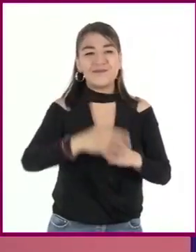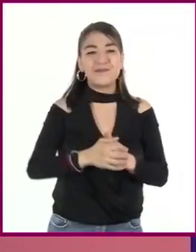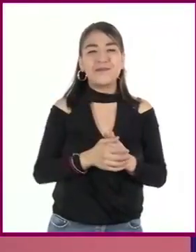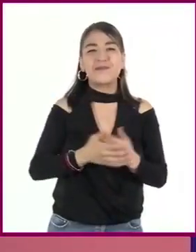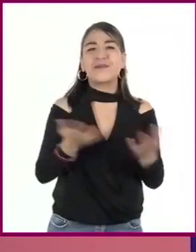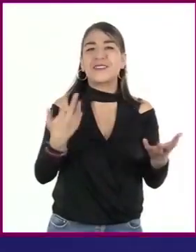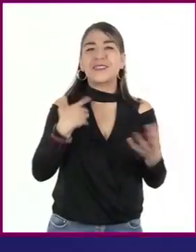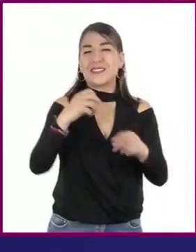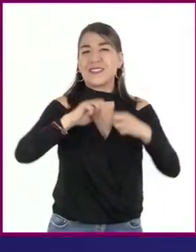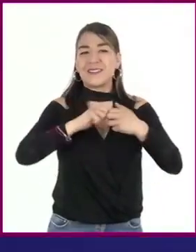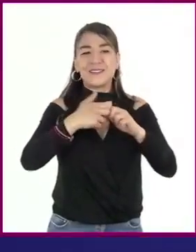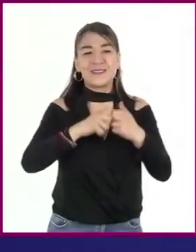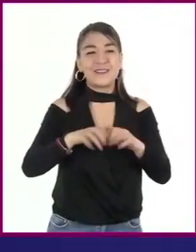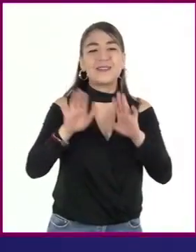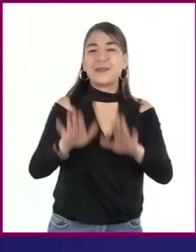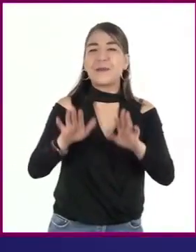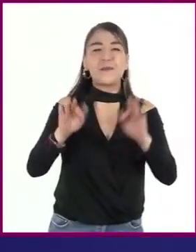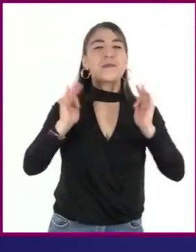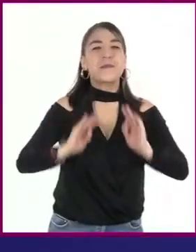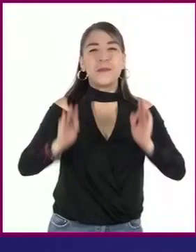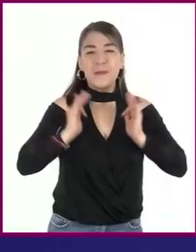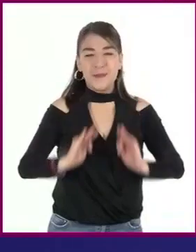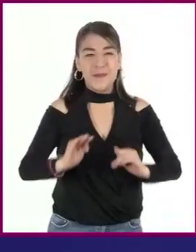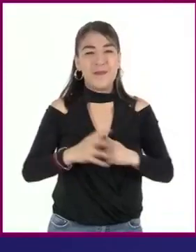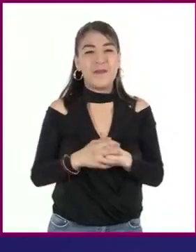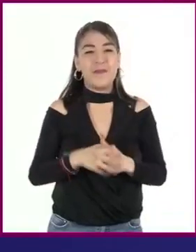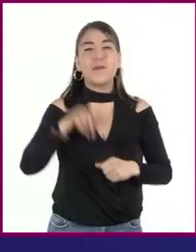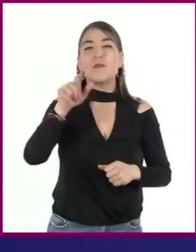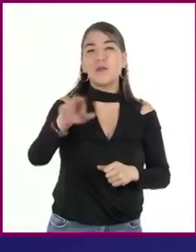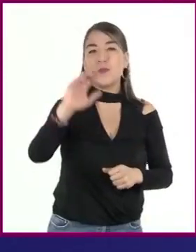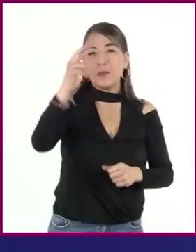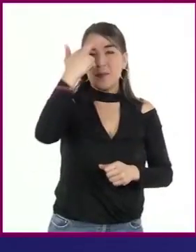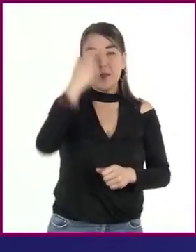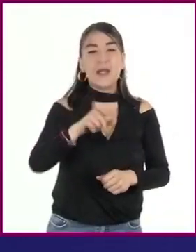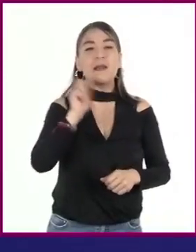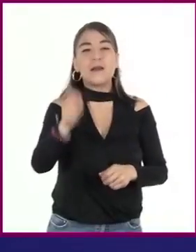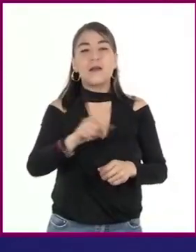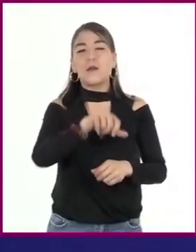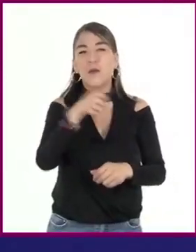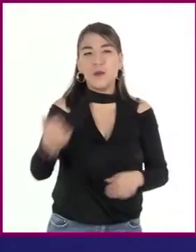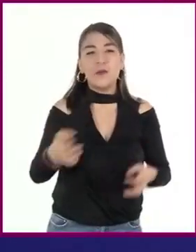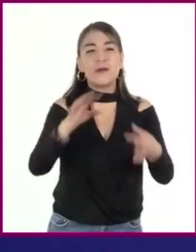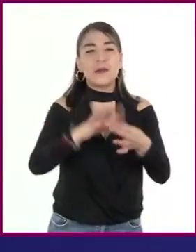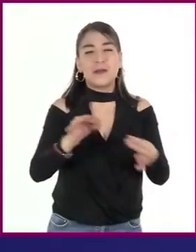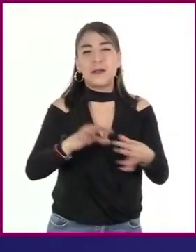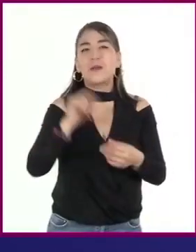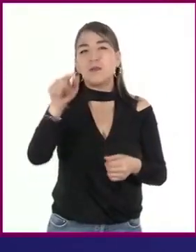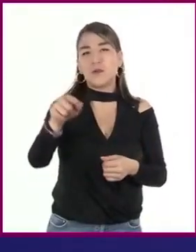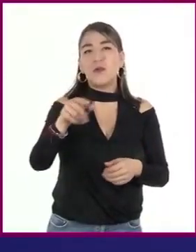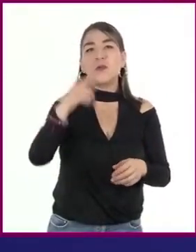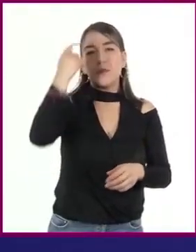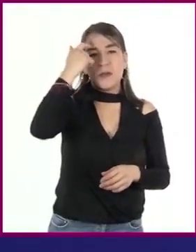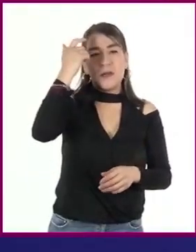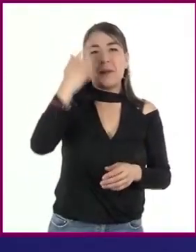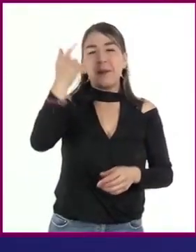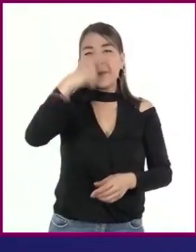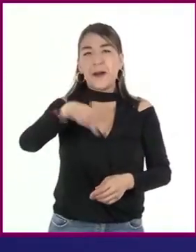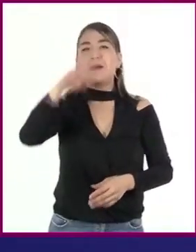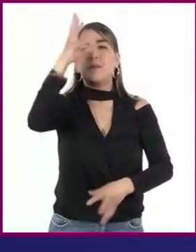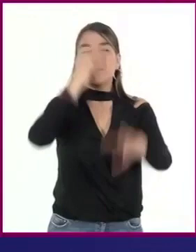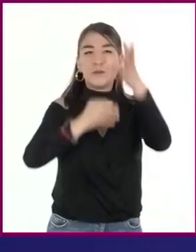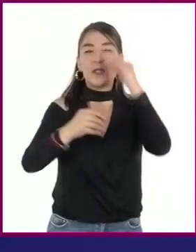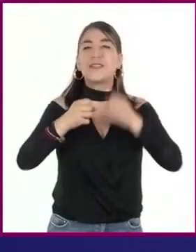sudan las manos. No, nada de eso. Recuerda que entre otras cosas, para eso sirve el conocimiento, para